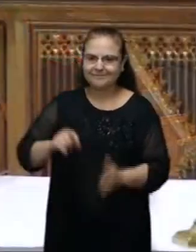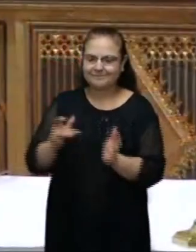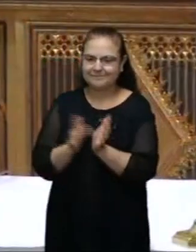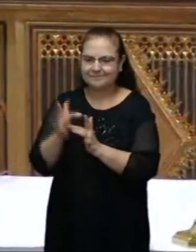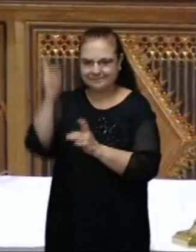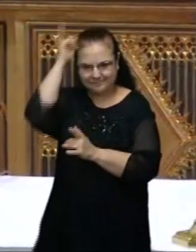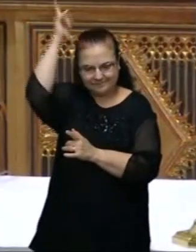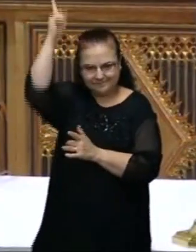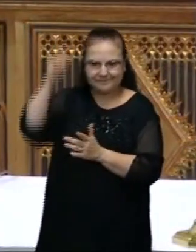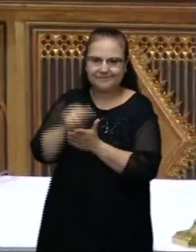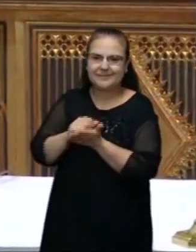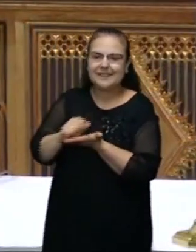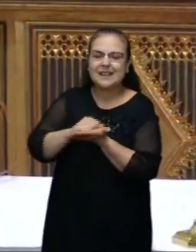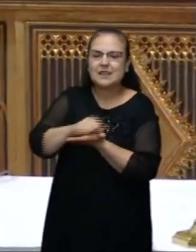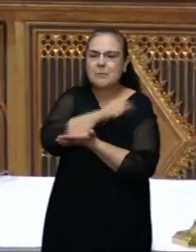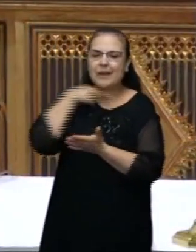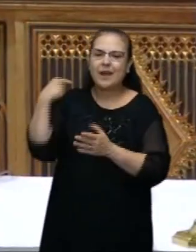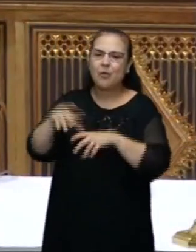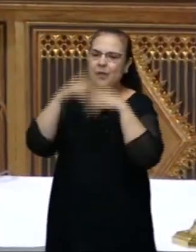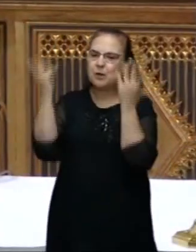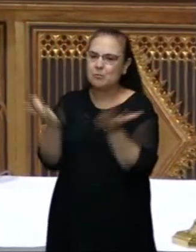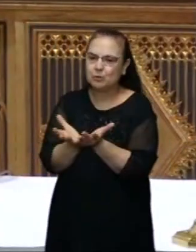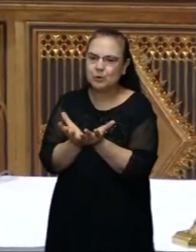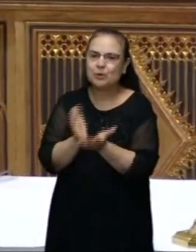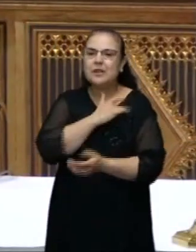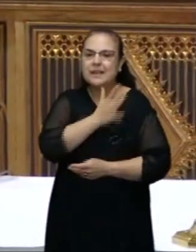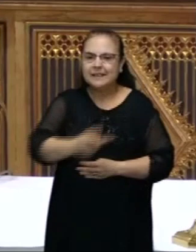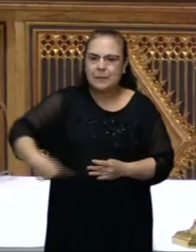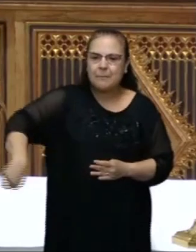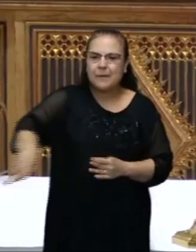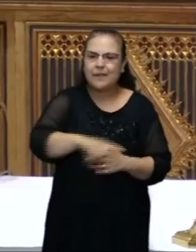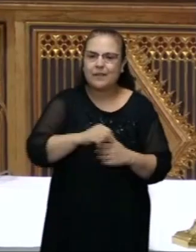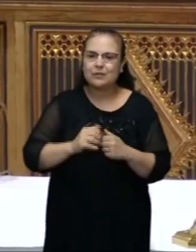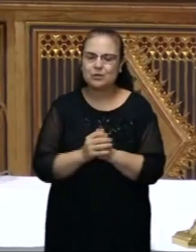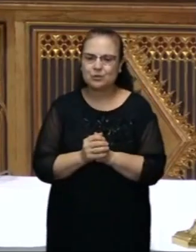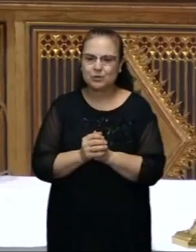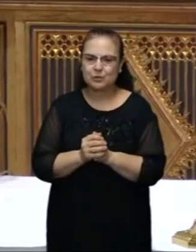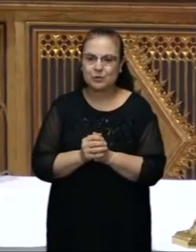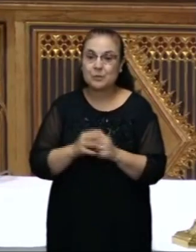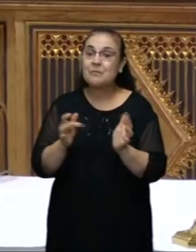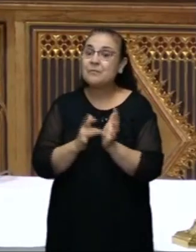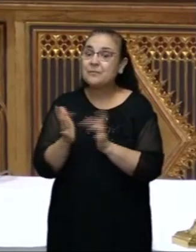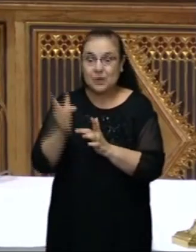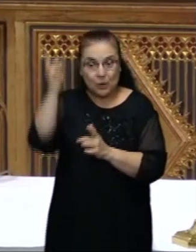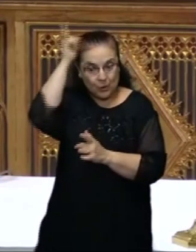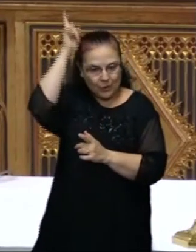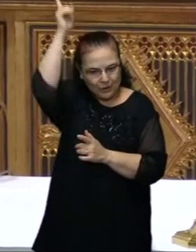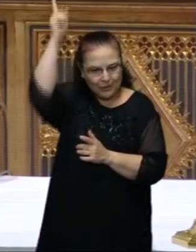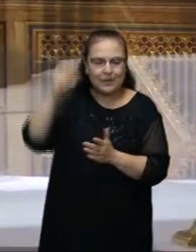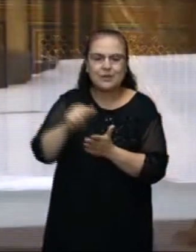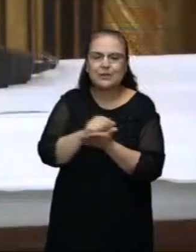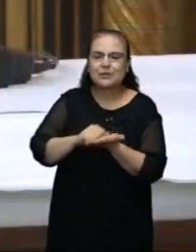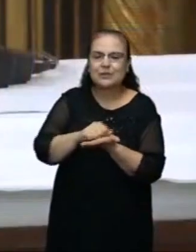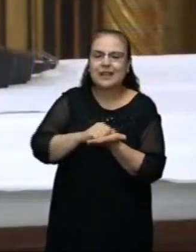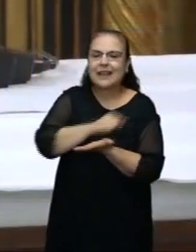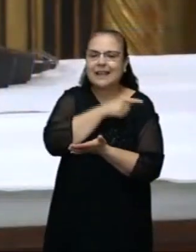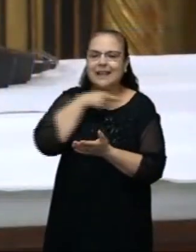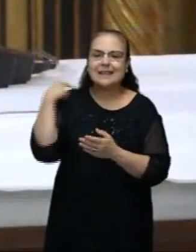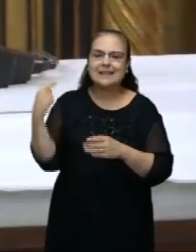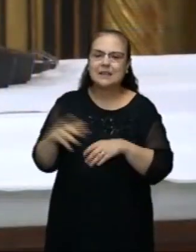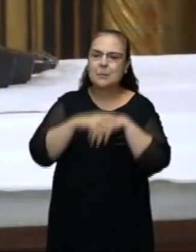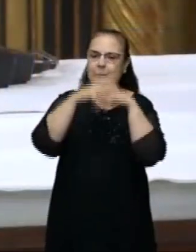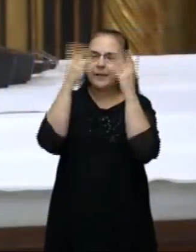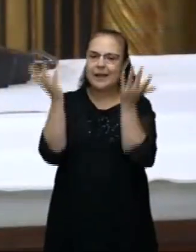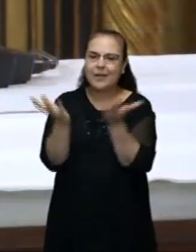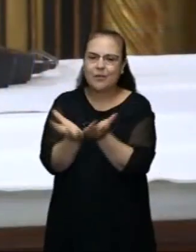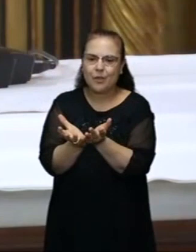Cordero de Dios, que quitas el pecado del mundo, ten piedad de nosotros. Cordero de Dios,